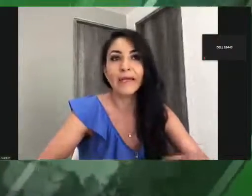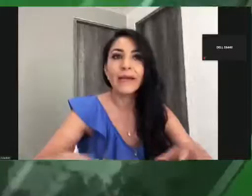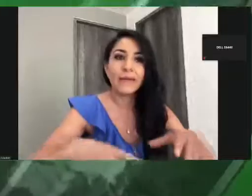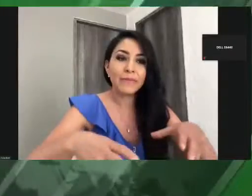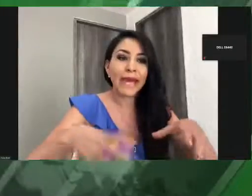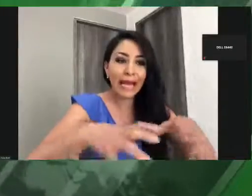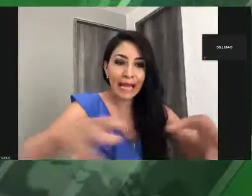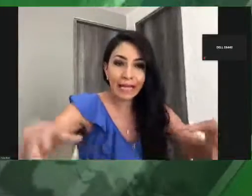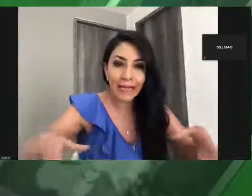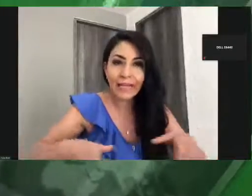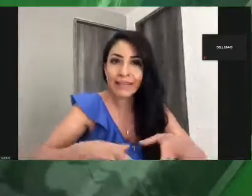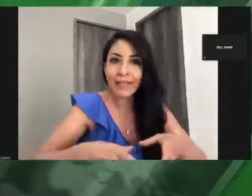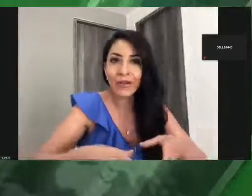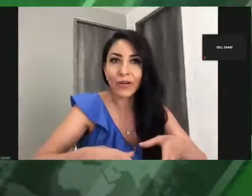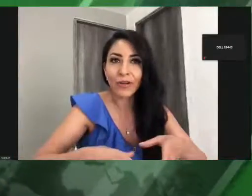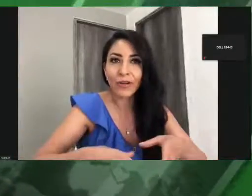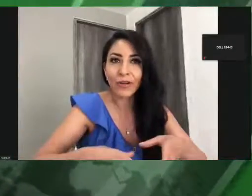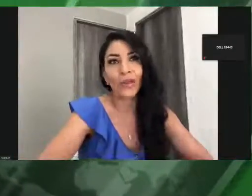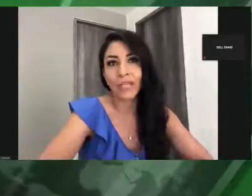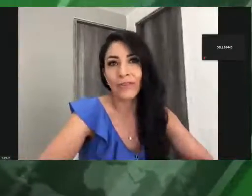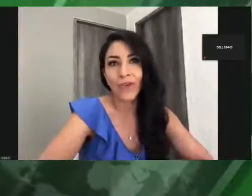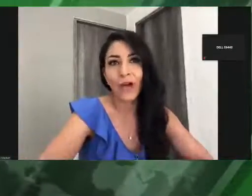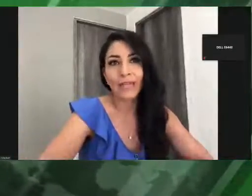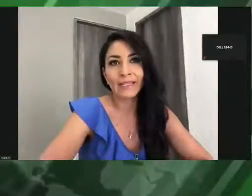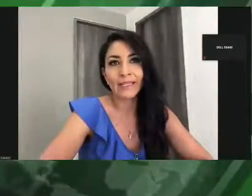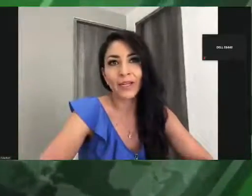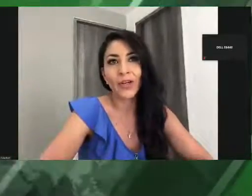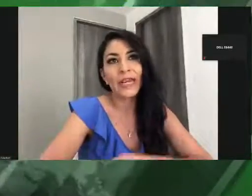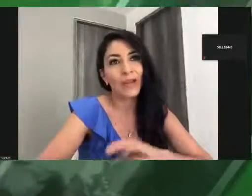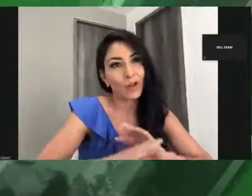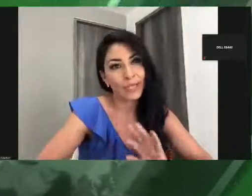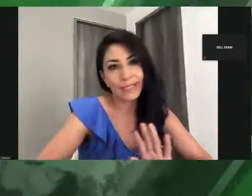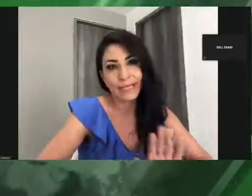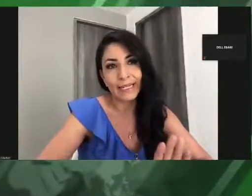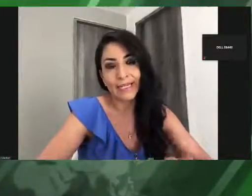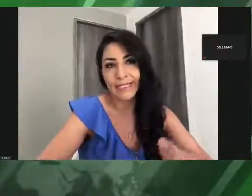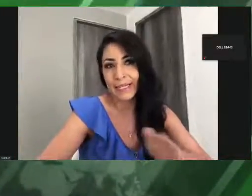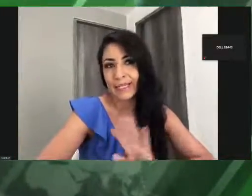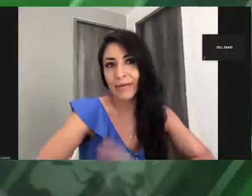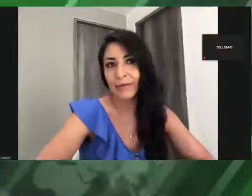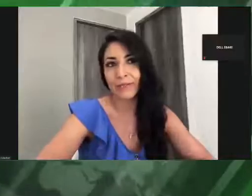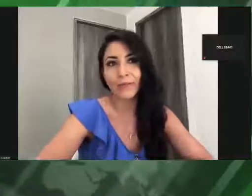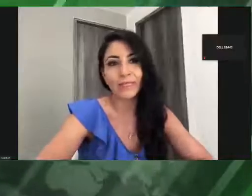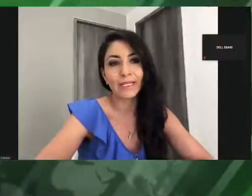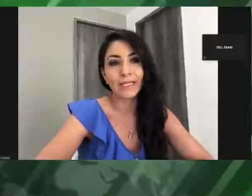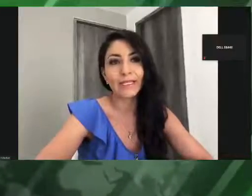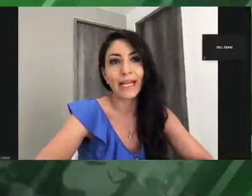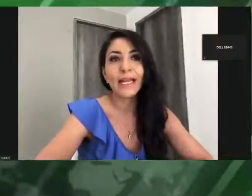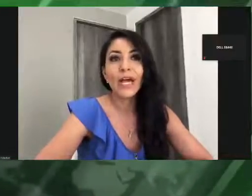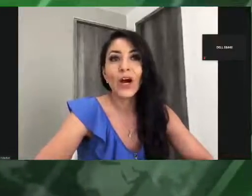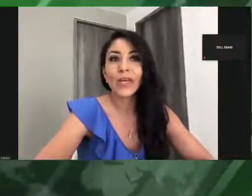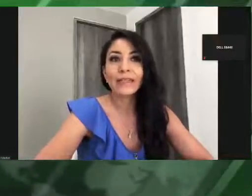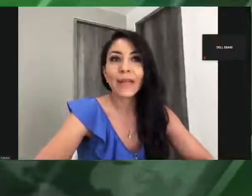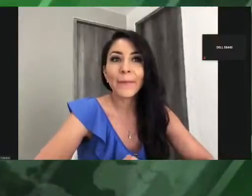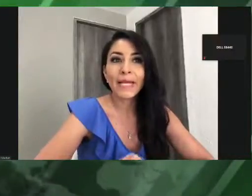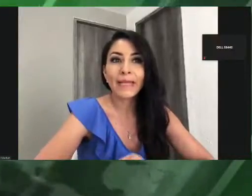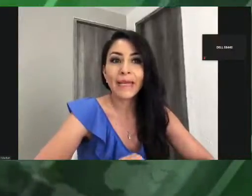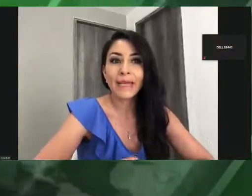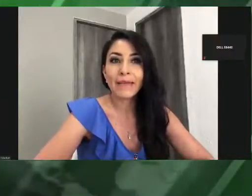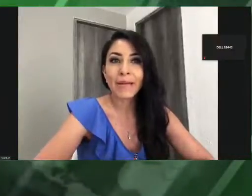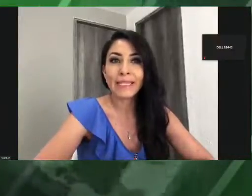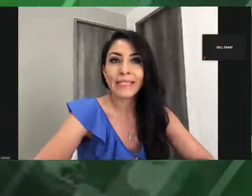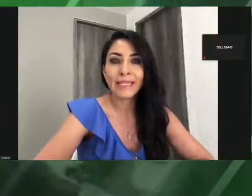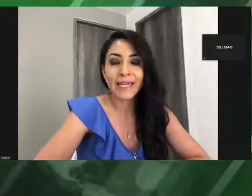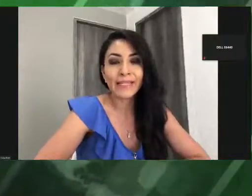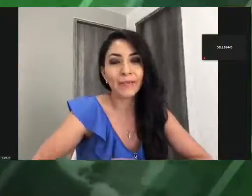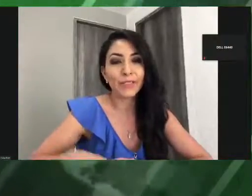va a ser viajar al interior, no tanto al exterior, en lo que se caracterizan las aguas, como dice Cristian. Oigan, también